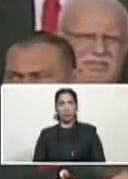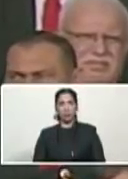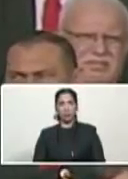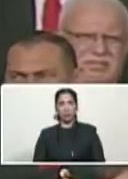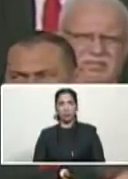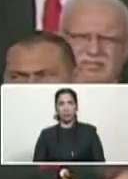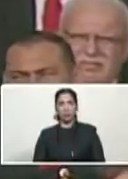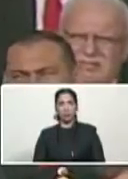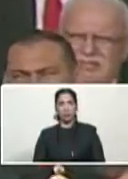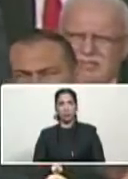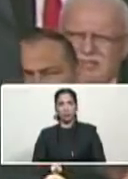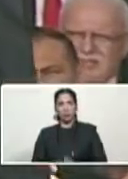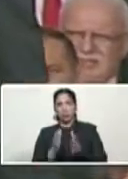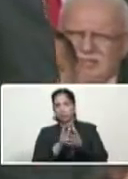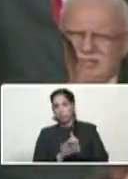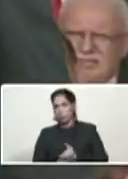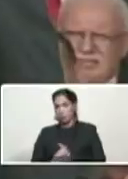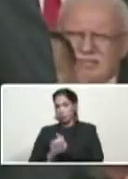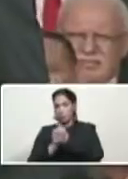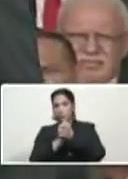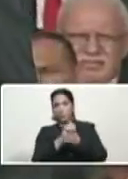Queridos compañeros,